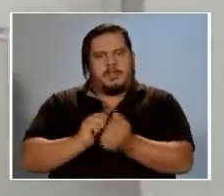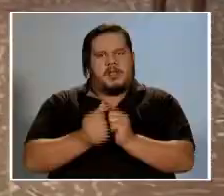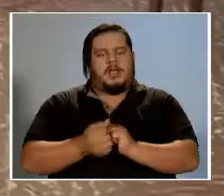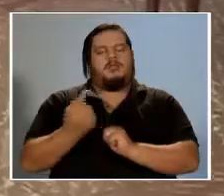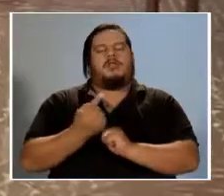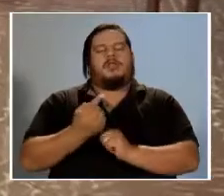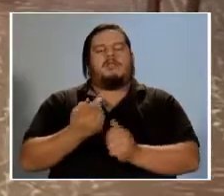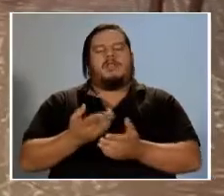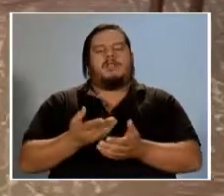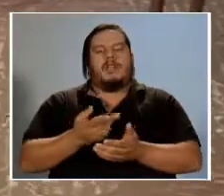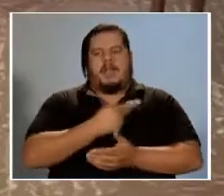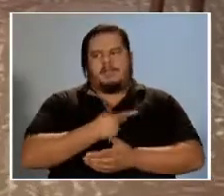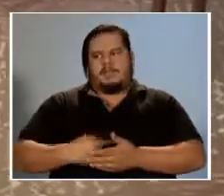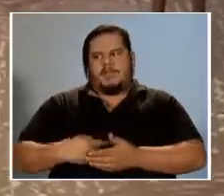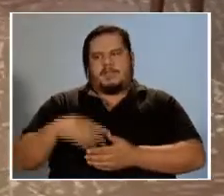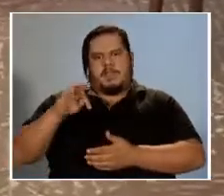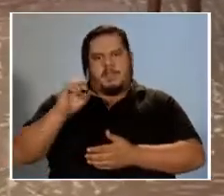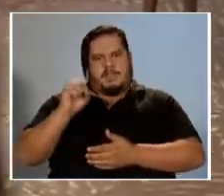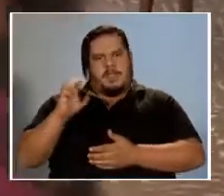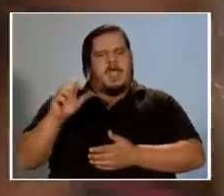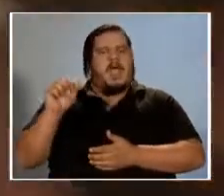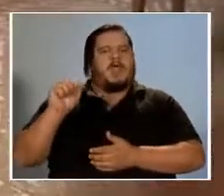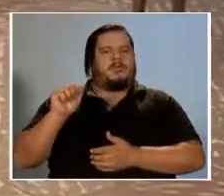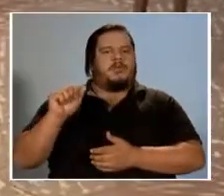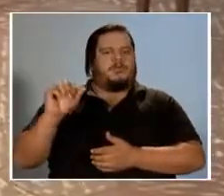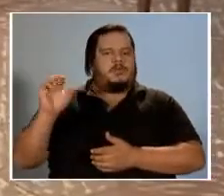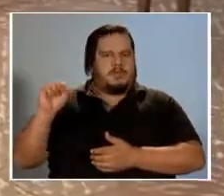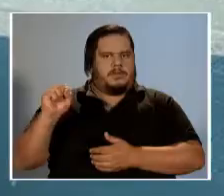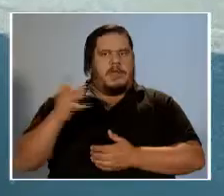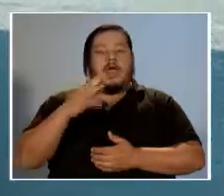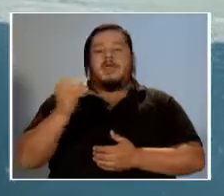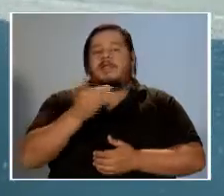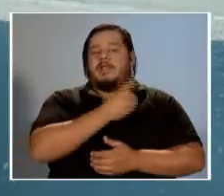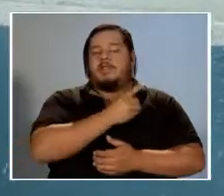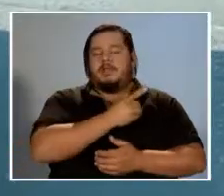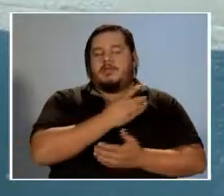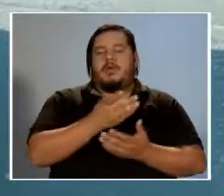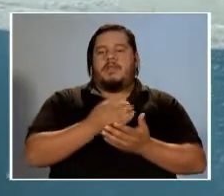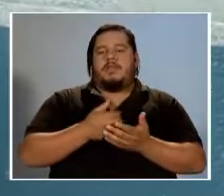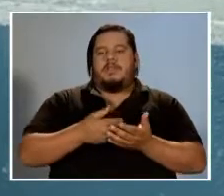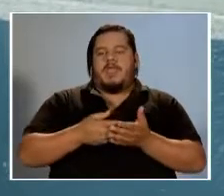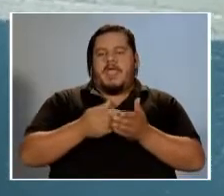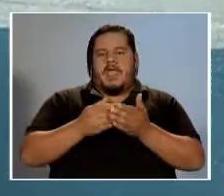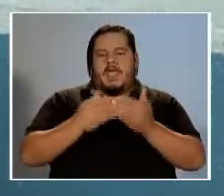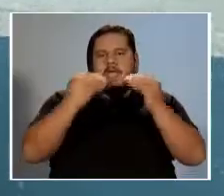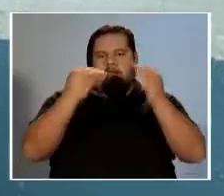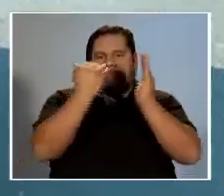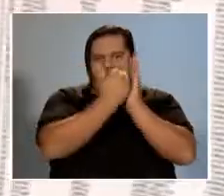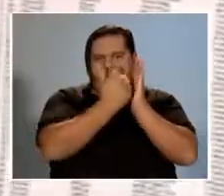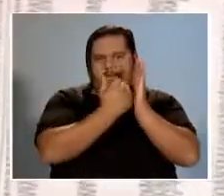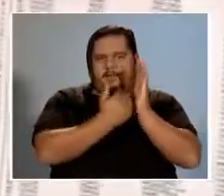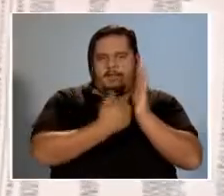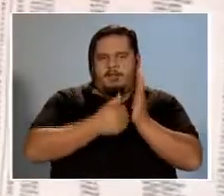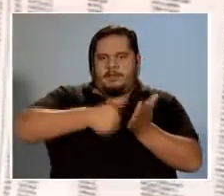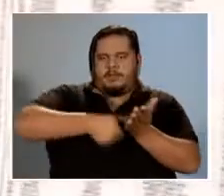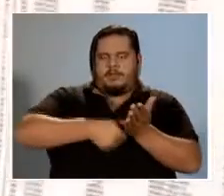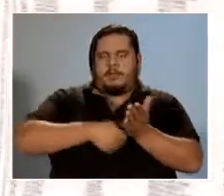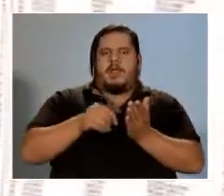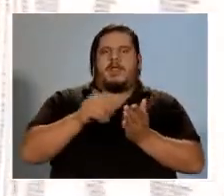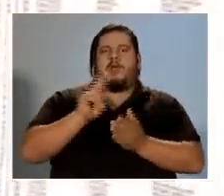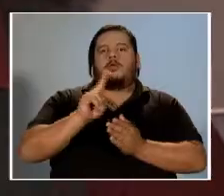del Tribunal Supremo de Elecciones, Antonio Sobrado, y el director del Registro Electoral, Héctor Fernández, en una audiencia el año